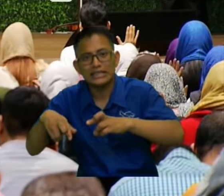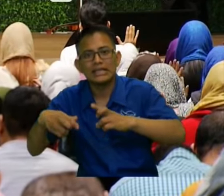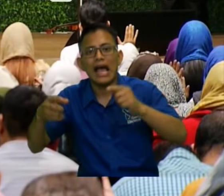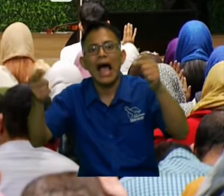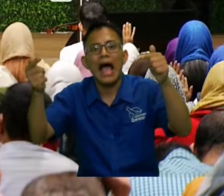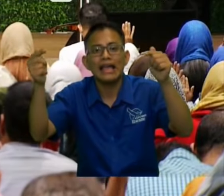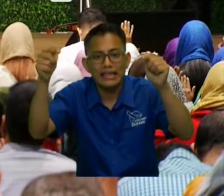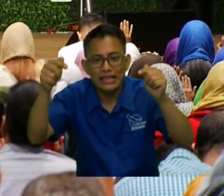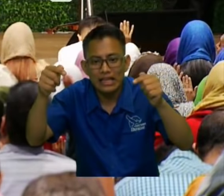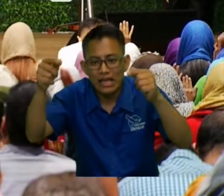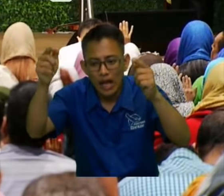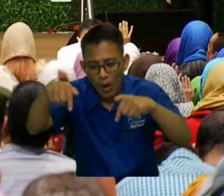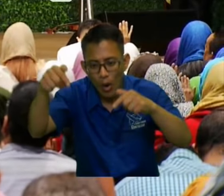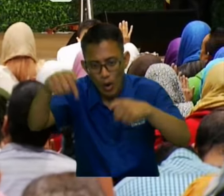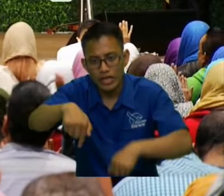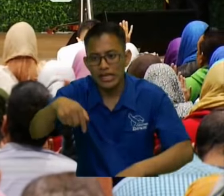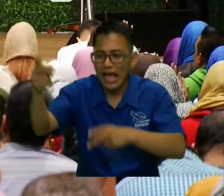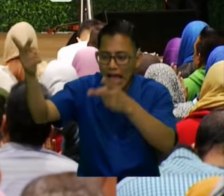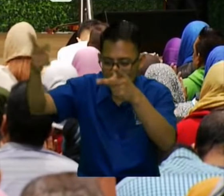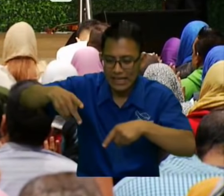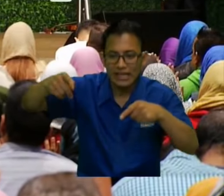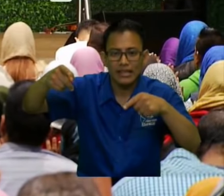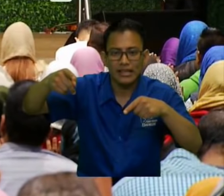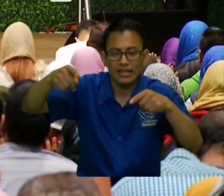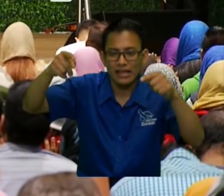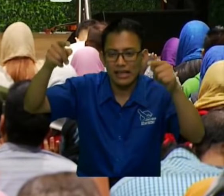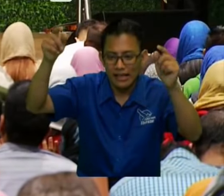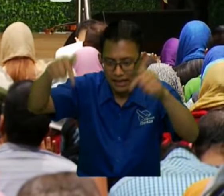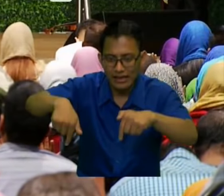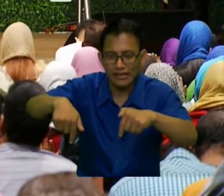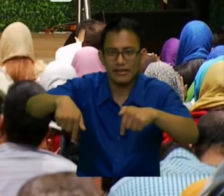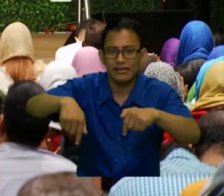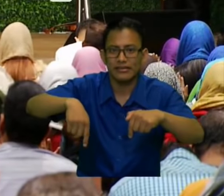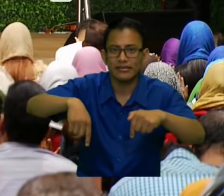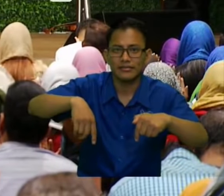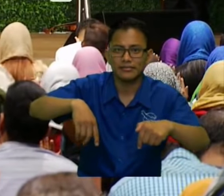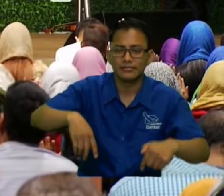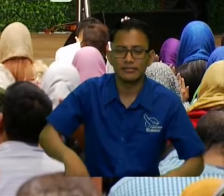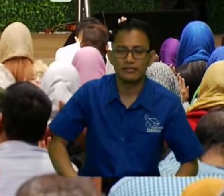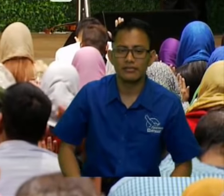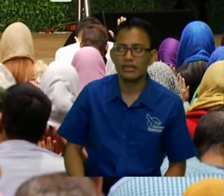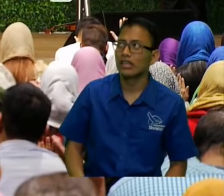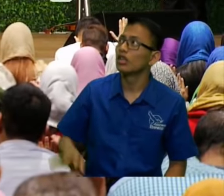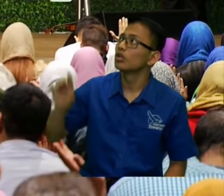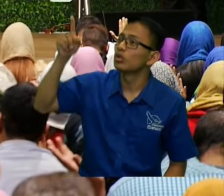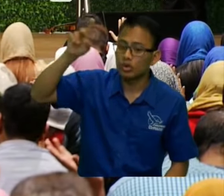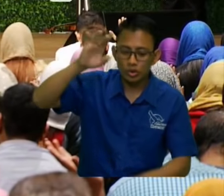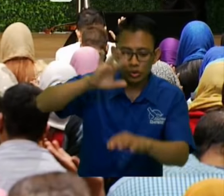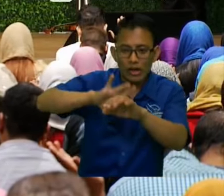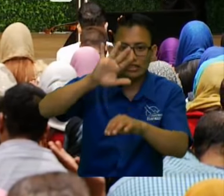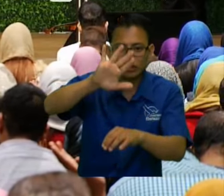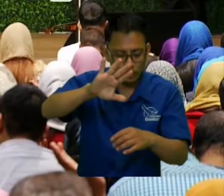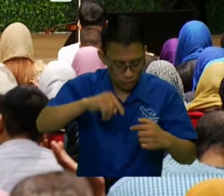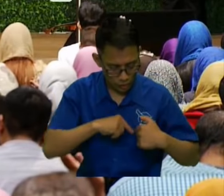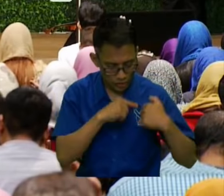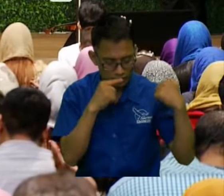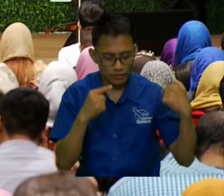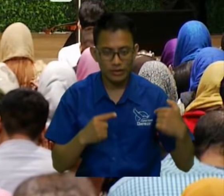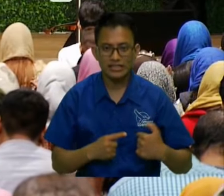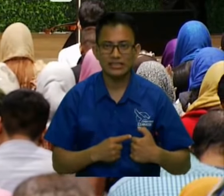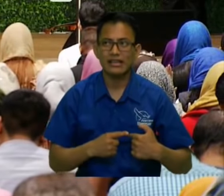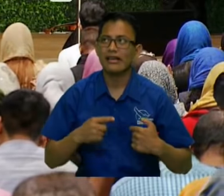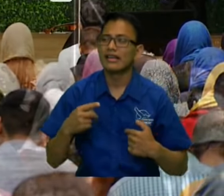trajiste, extraña para ellos pero no para ti, porque era salvación. Toca su corazón y permite que ellos sean dóciles